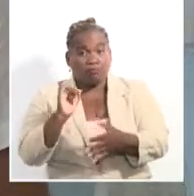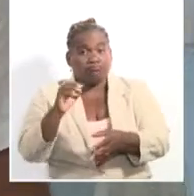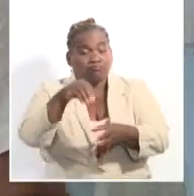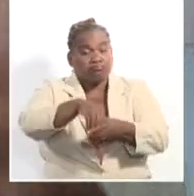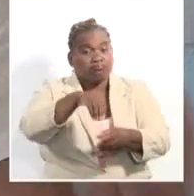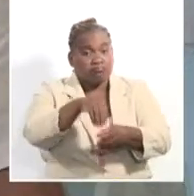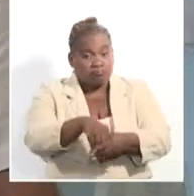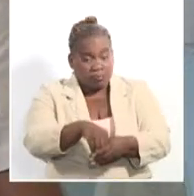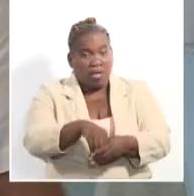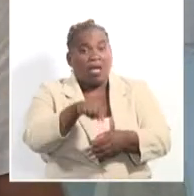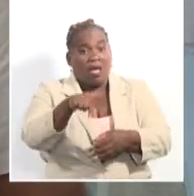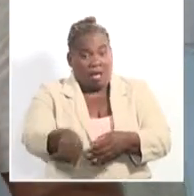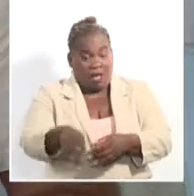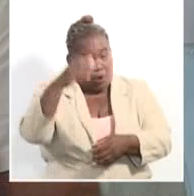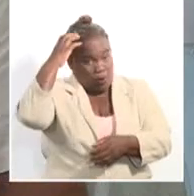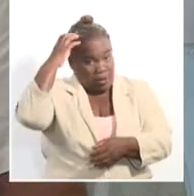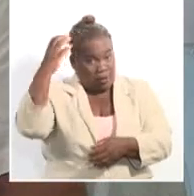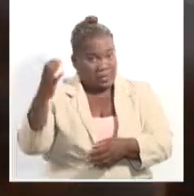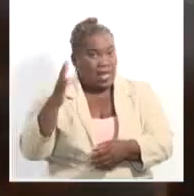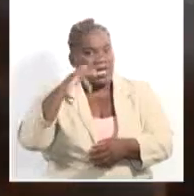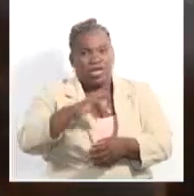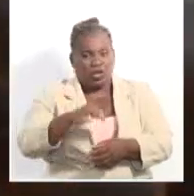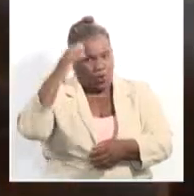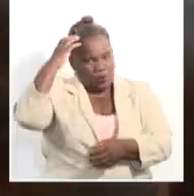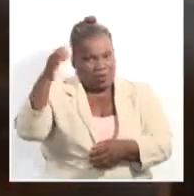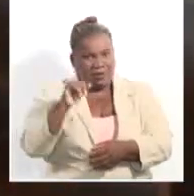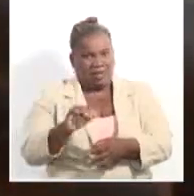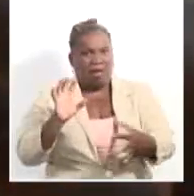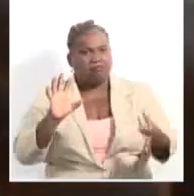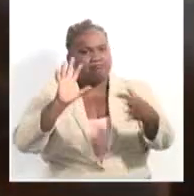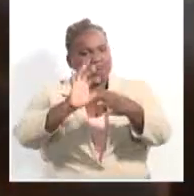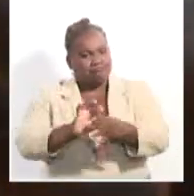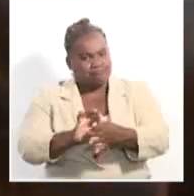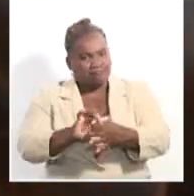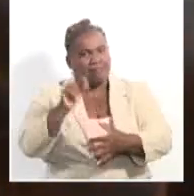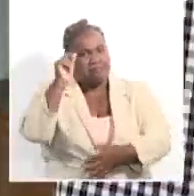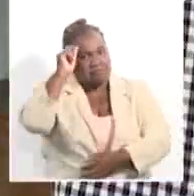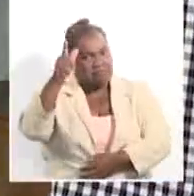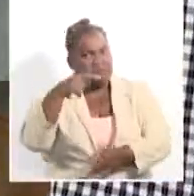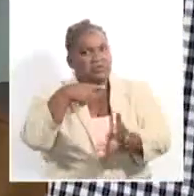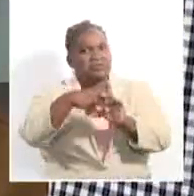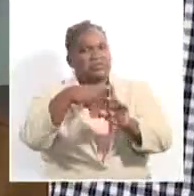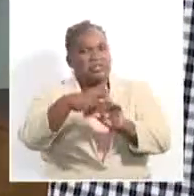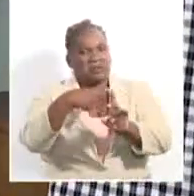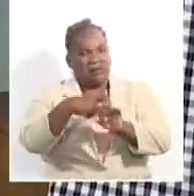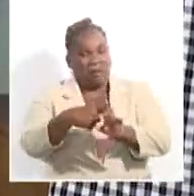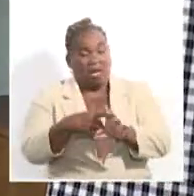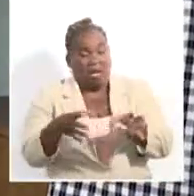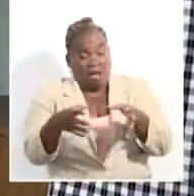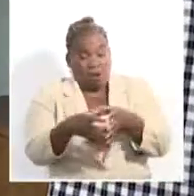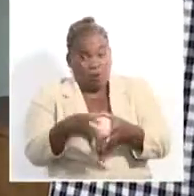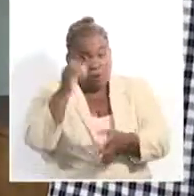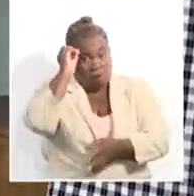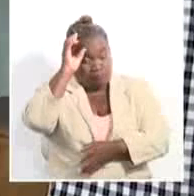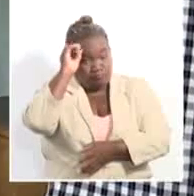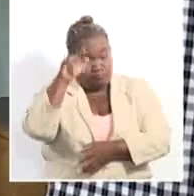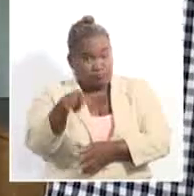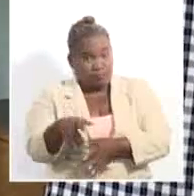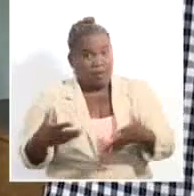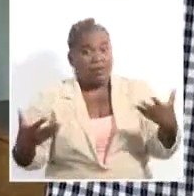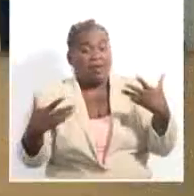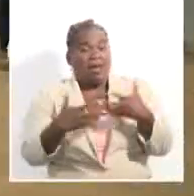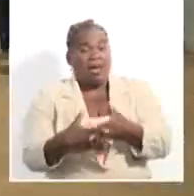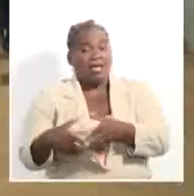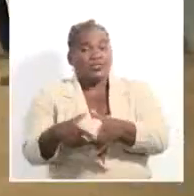gestión estatal con la fuerza de gestión no estatal, hicieran un híbrido. La experiencia ha sido positiva. A través de los grupos creativos vinculados a esta